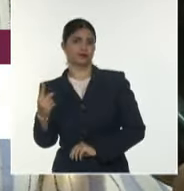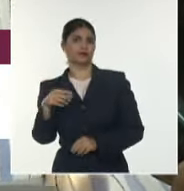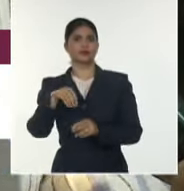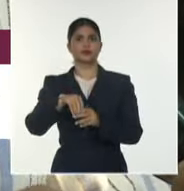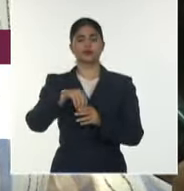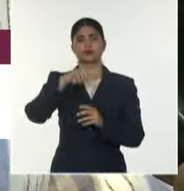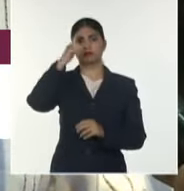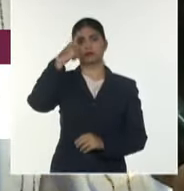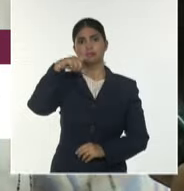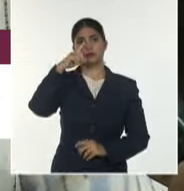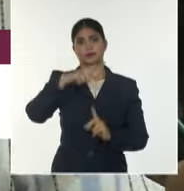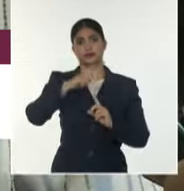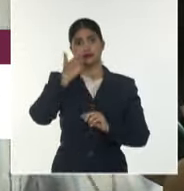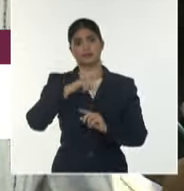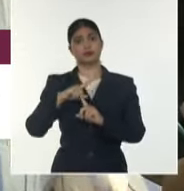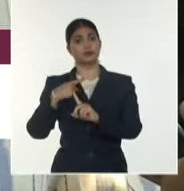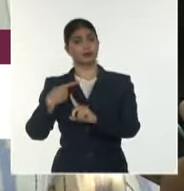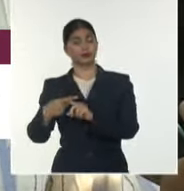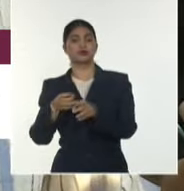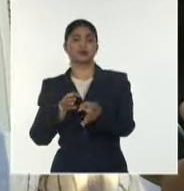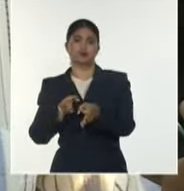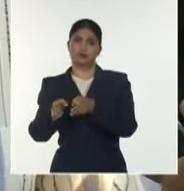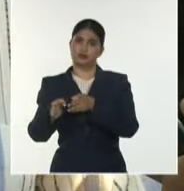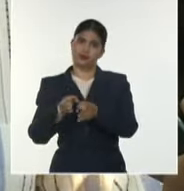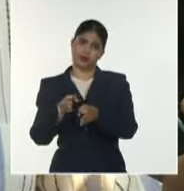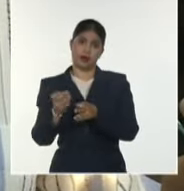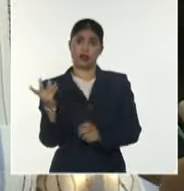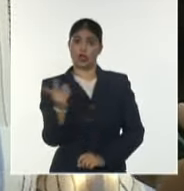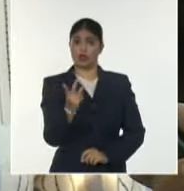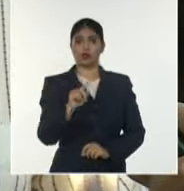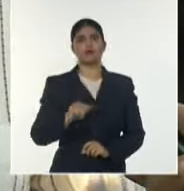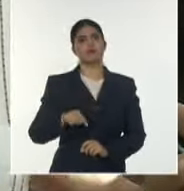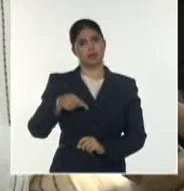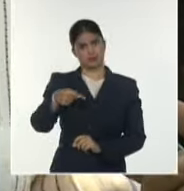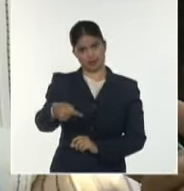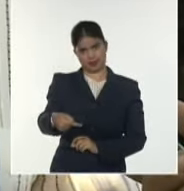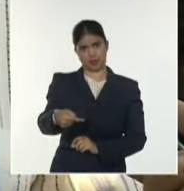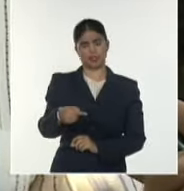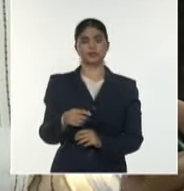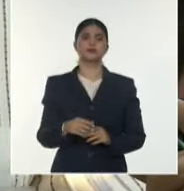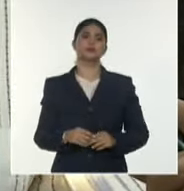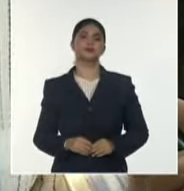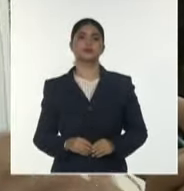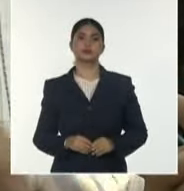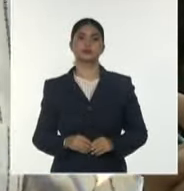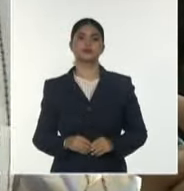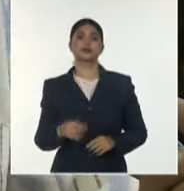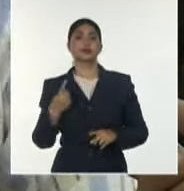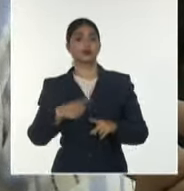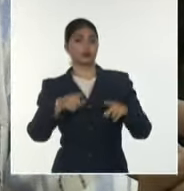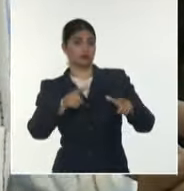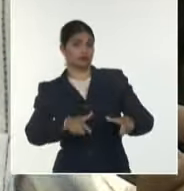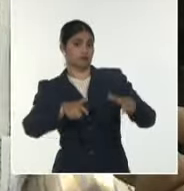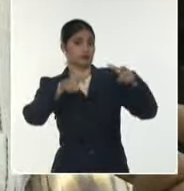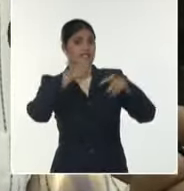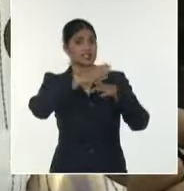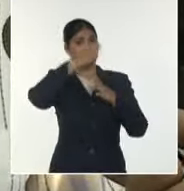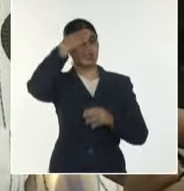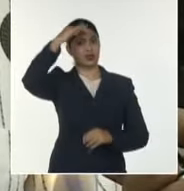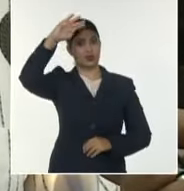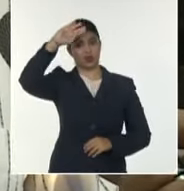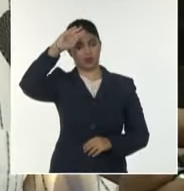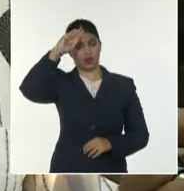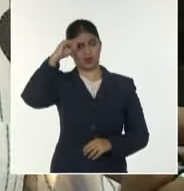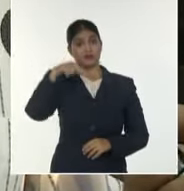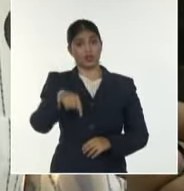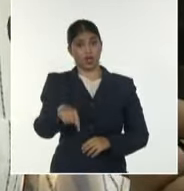primera sincronización, quiere decir que el día de mañana se deben incorporar estas dos unidades al sistema eléctrico, y la patana de Santiago de Cuba, que tuvo problemas, ya hoy está entrando en